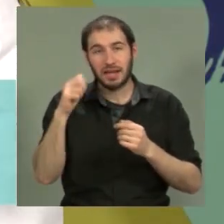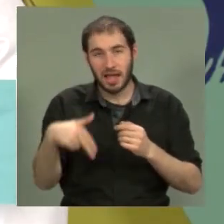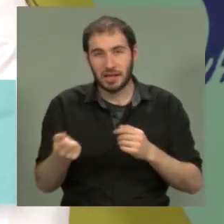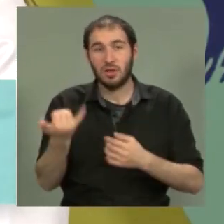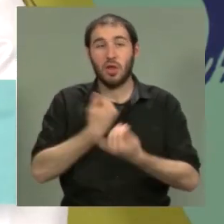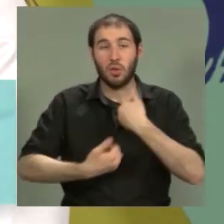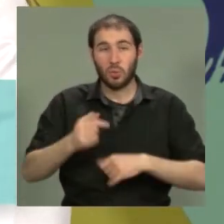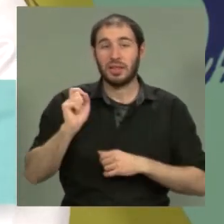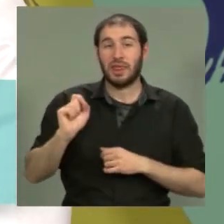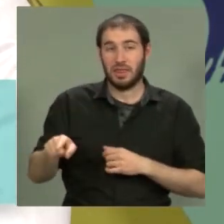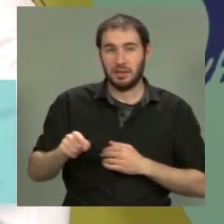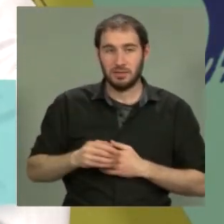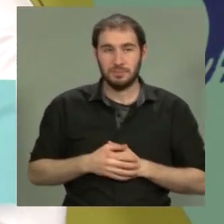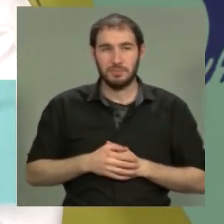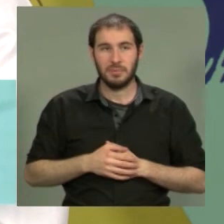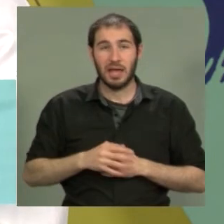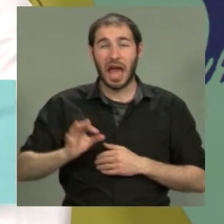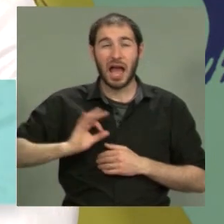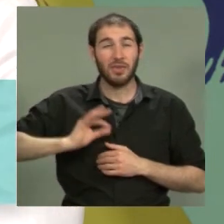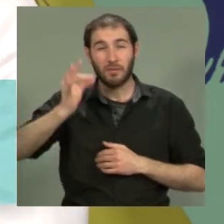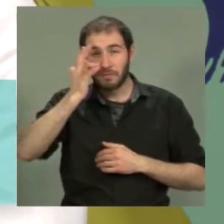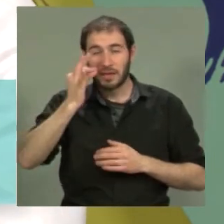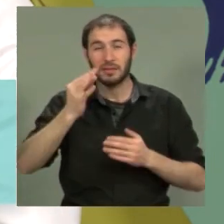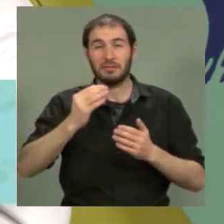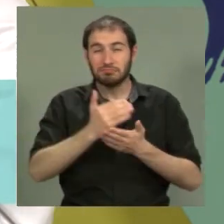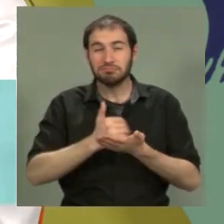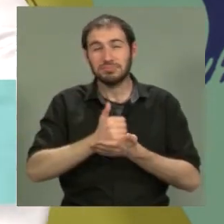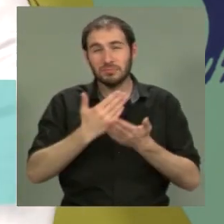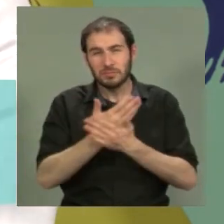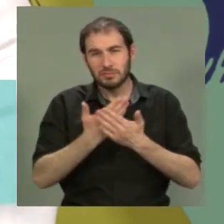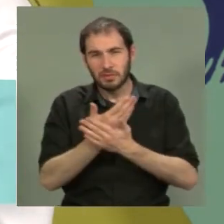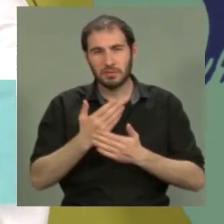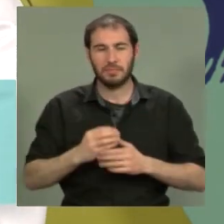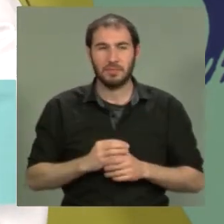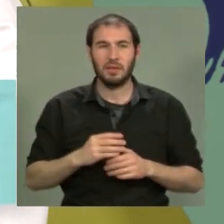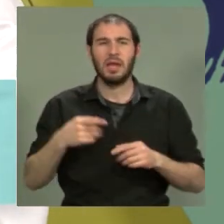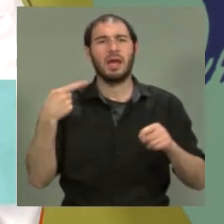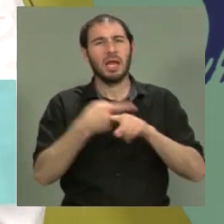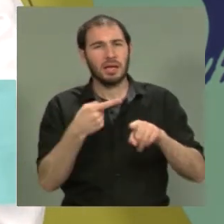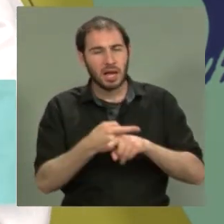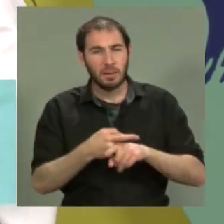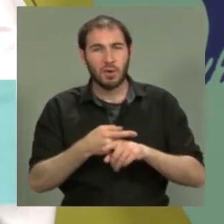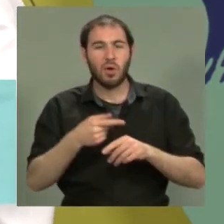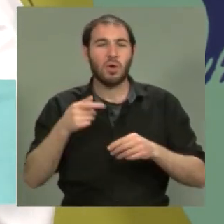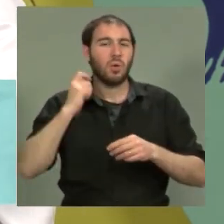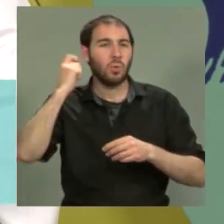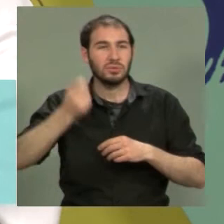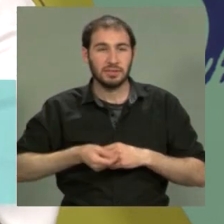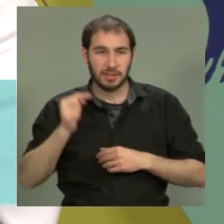contaba su situación de 20 años de padecimientos y con apelaciones de